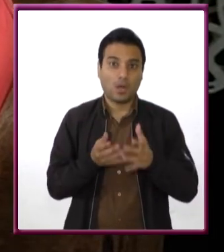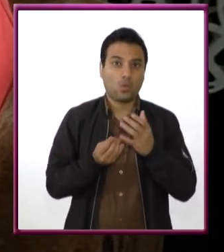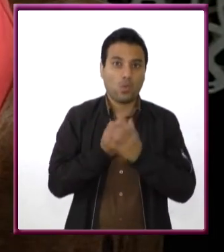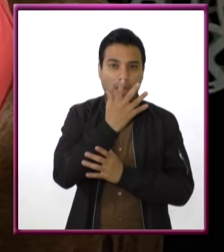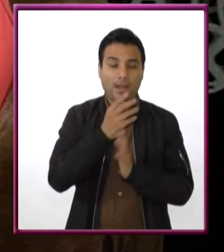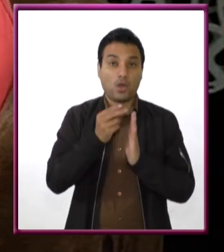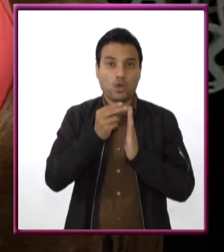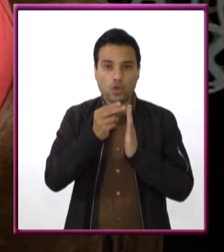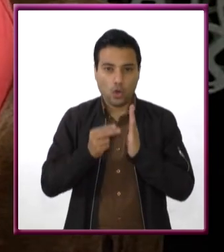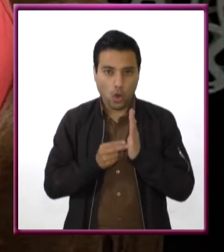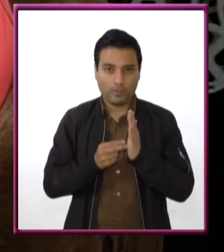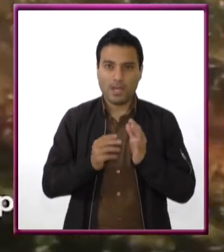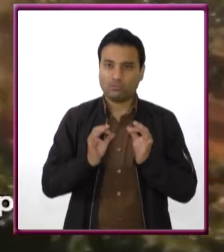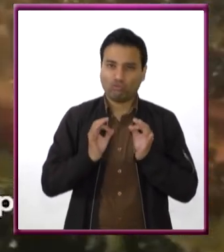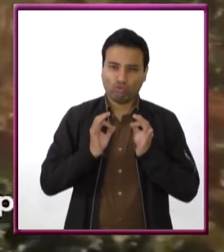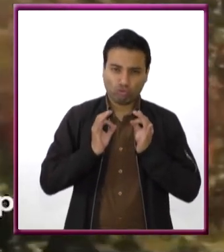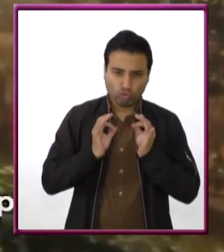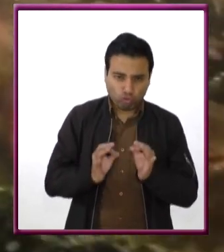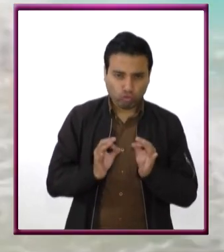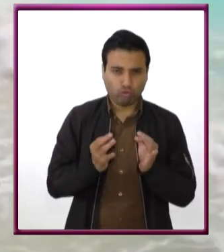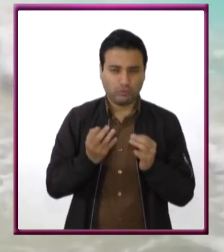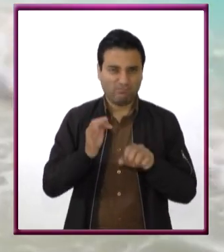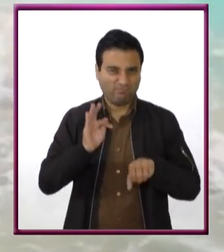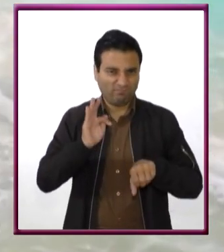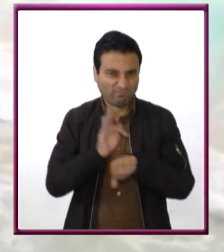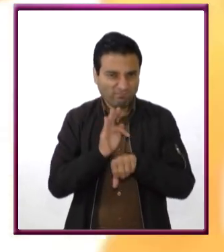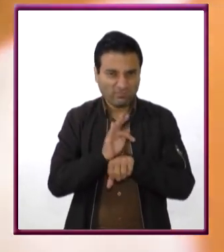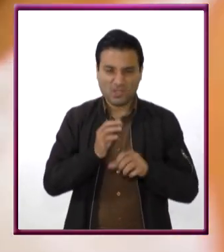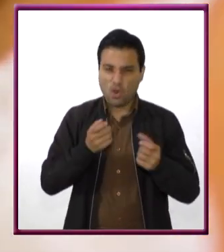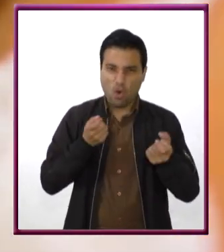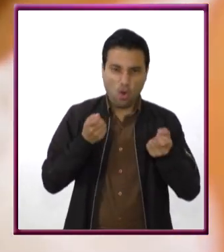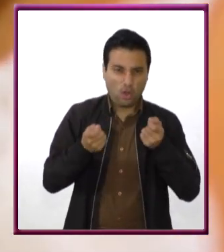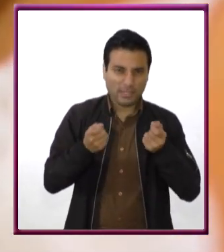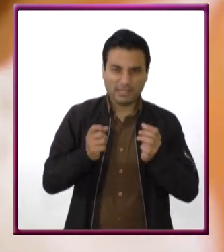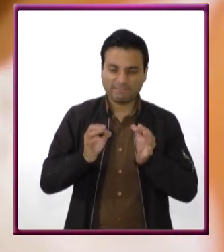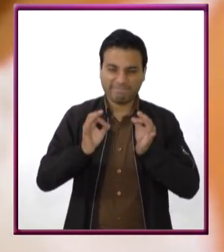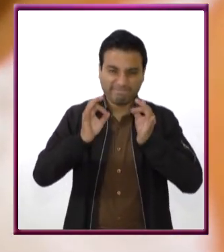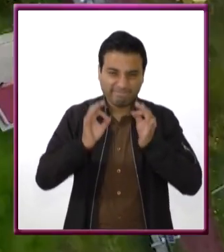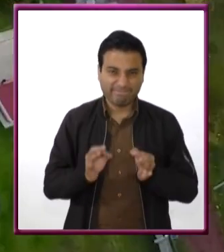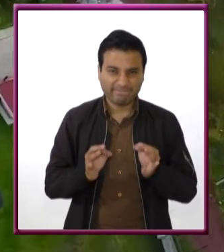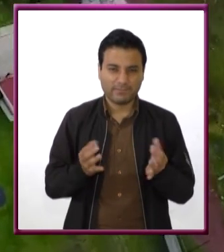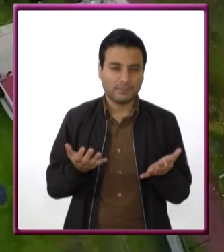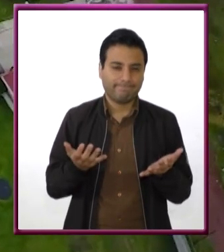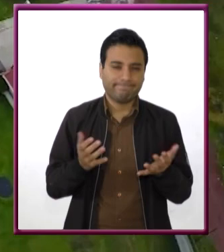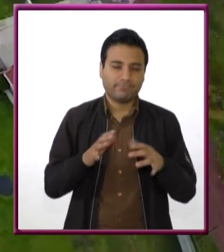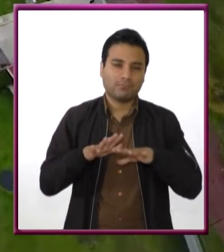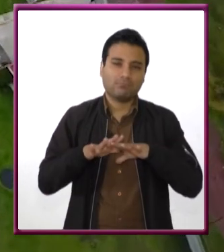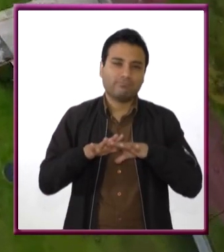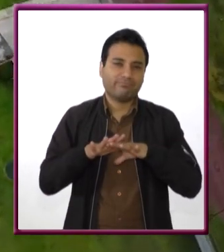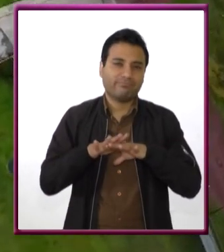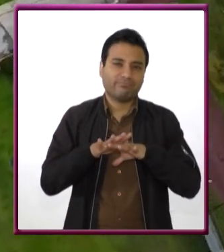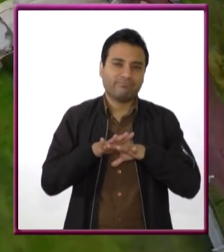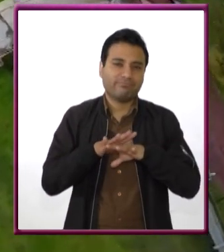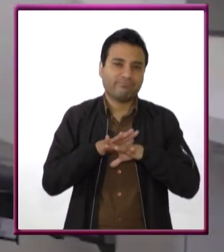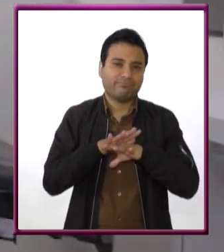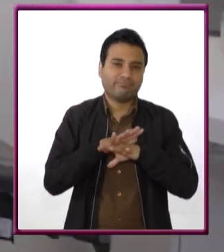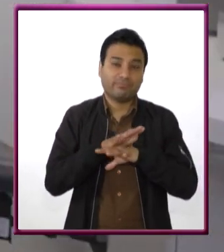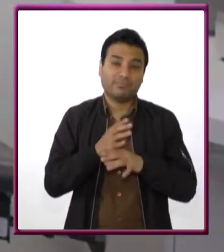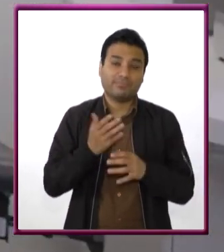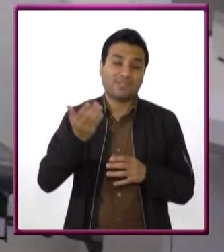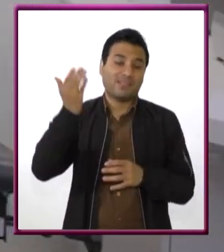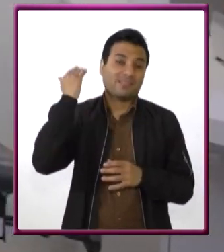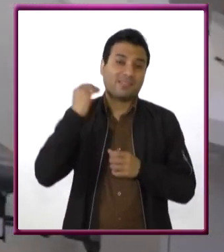una aplicación de la misma con una efectividad y un control adecuado, el requerido. Ha habido a lo largo de la